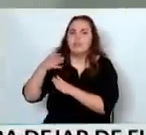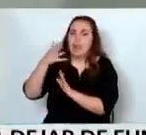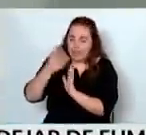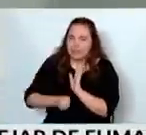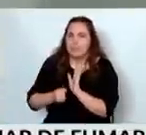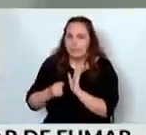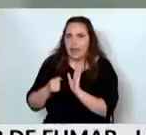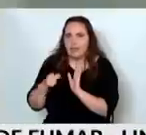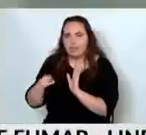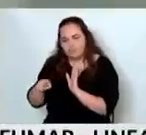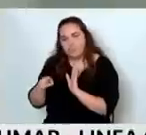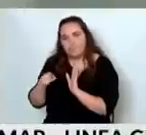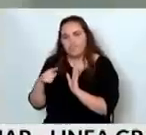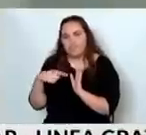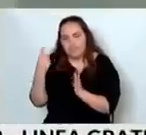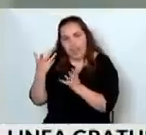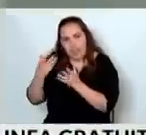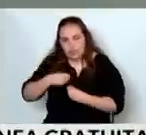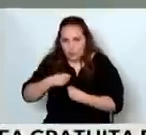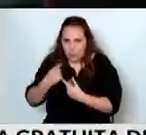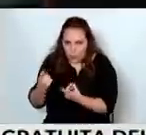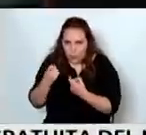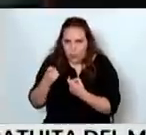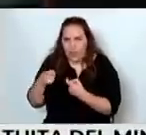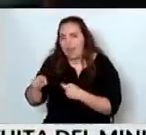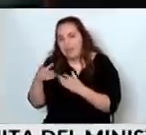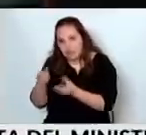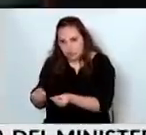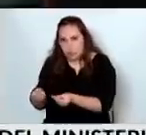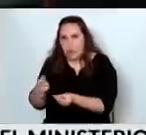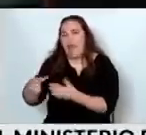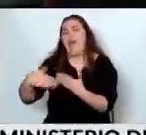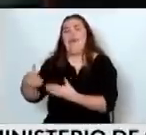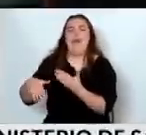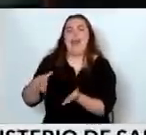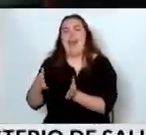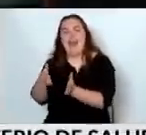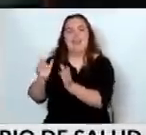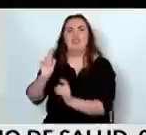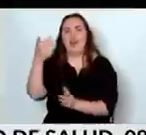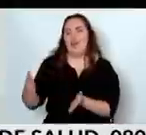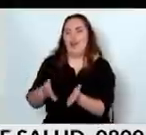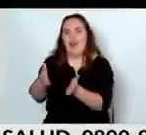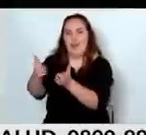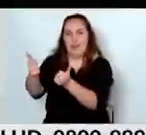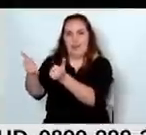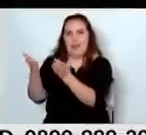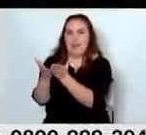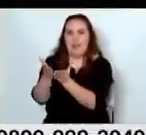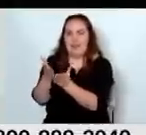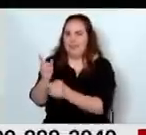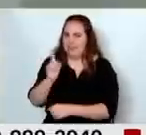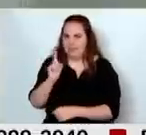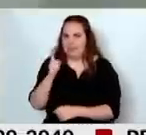que necesitamos ayuda, sí. Que no es que bueno, ya jugó, ya se divirtió y ahora se encamina, empieza a estudiar, no. Y empiezas a darte cuenta que es